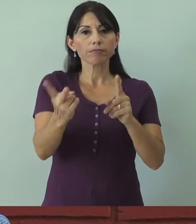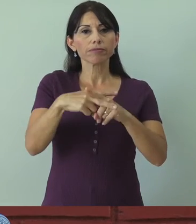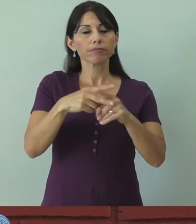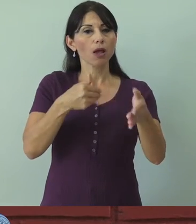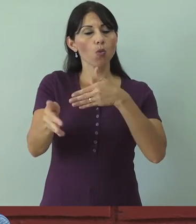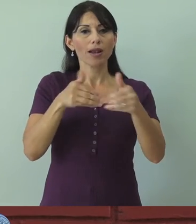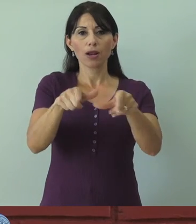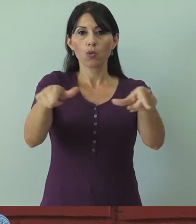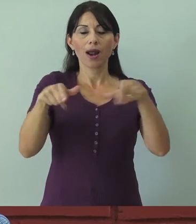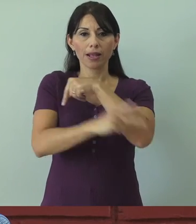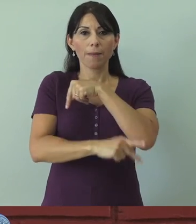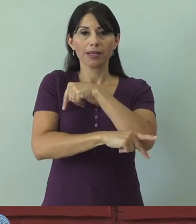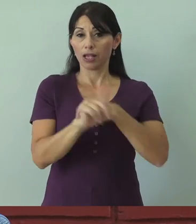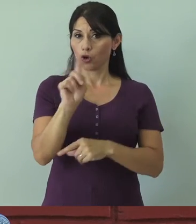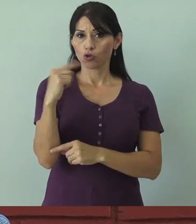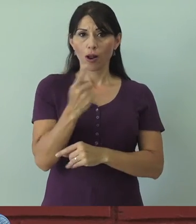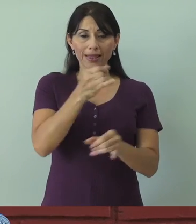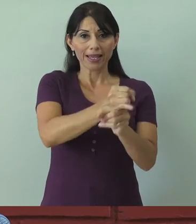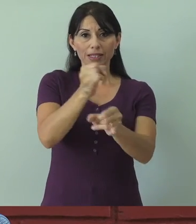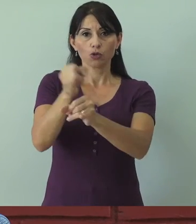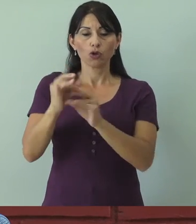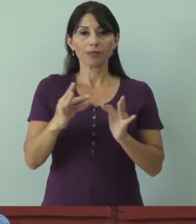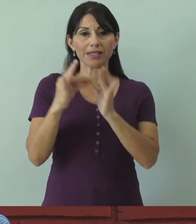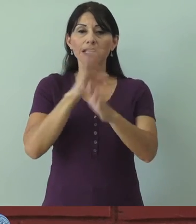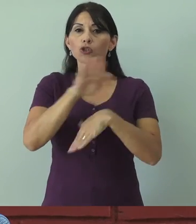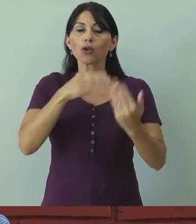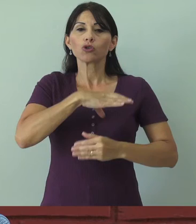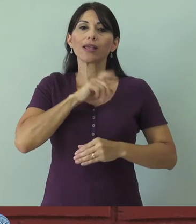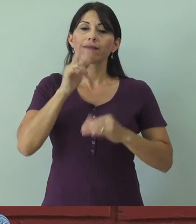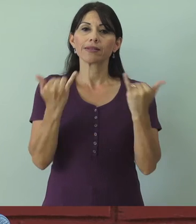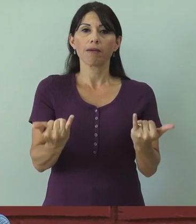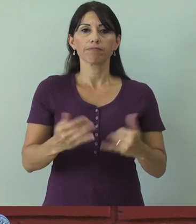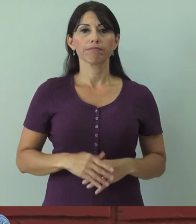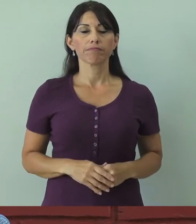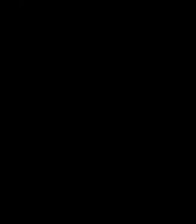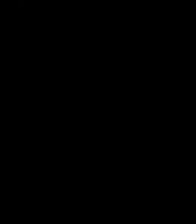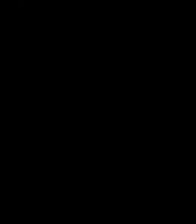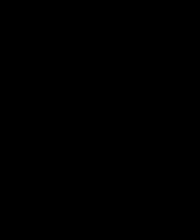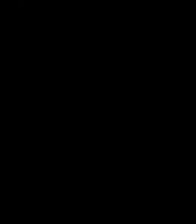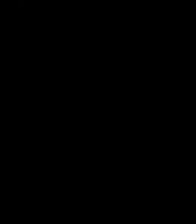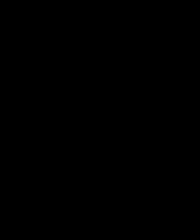en cualquier parte de este país, no solo en instituciones especializadas, deben darse de manera inmediata.